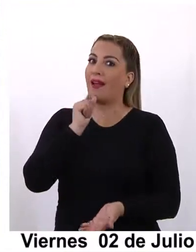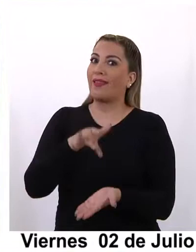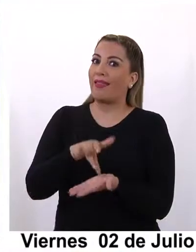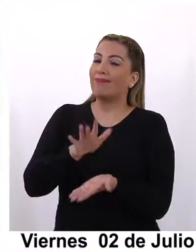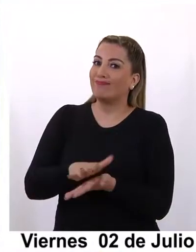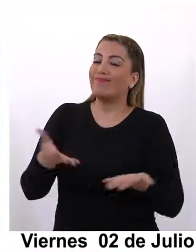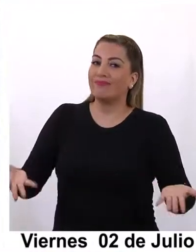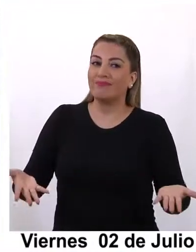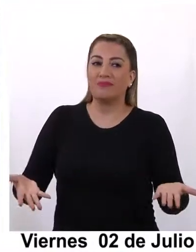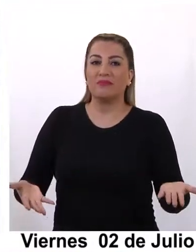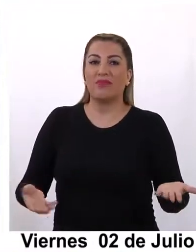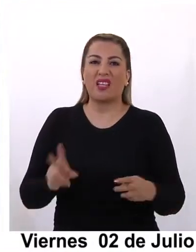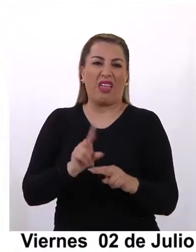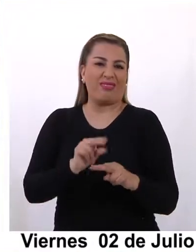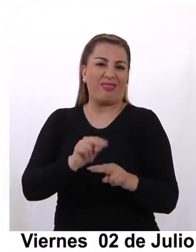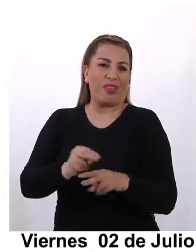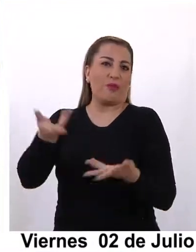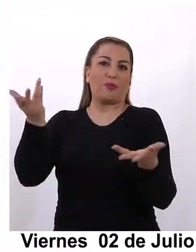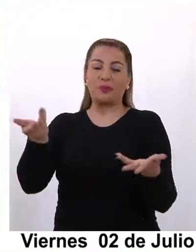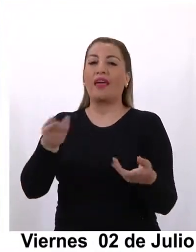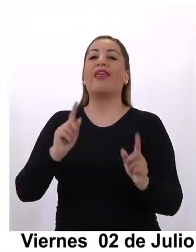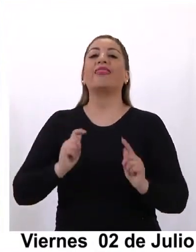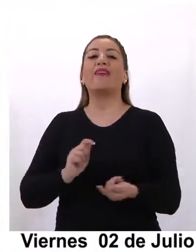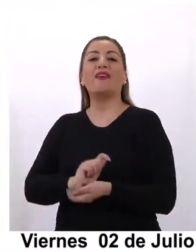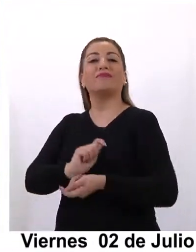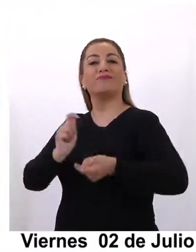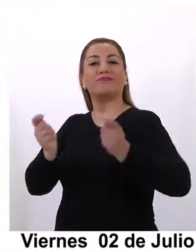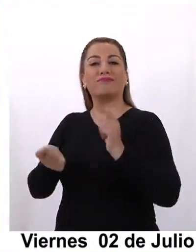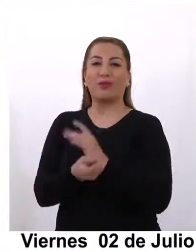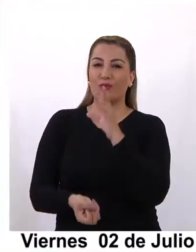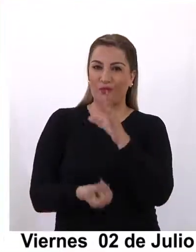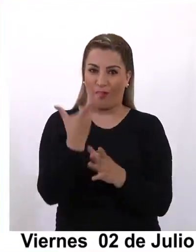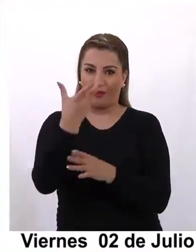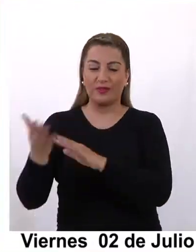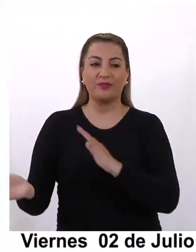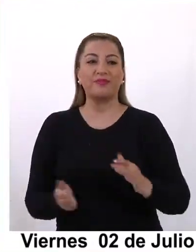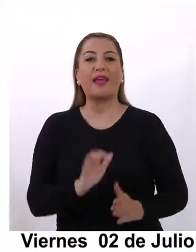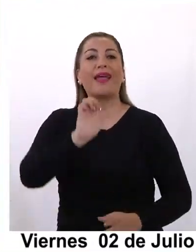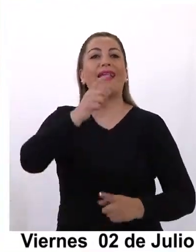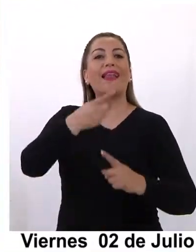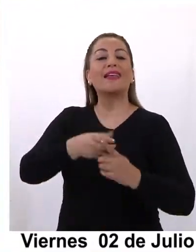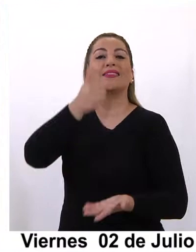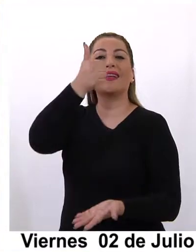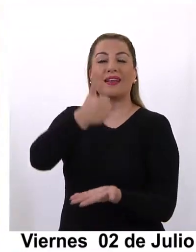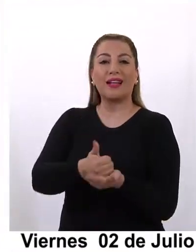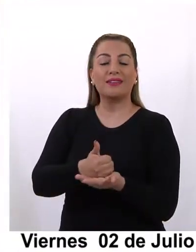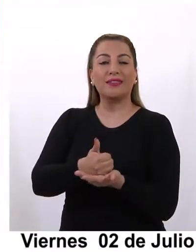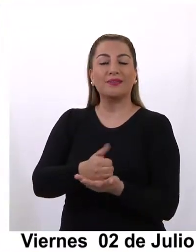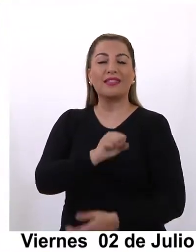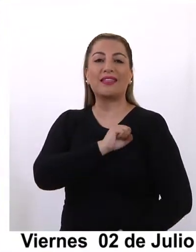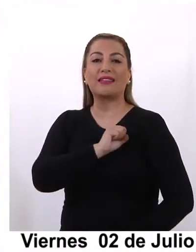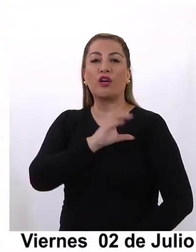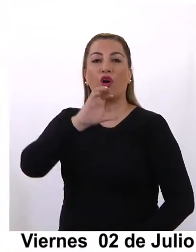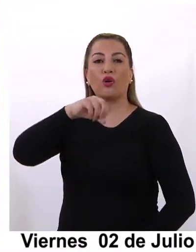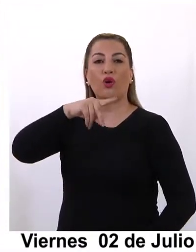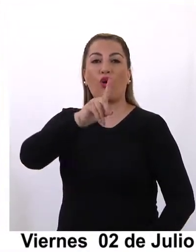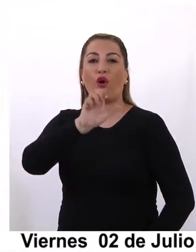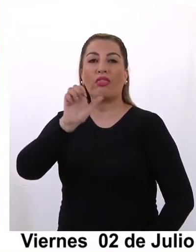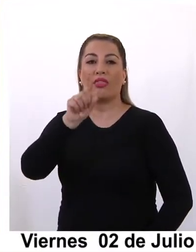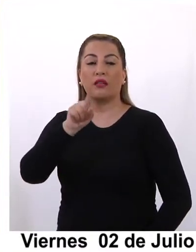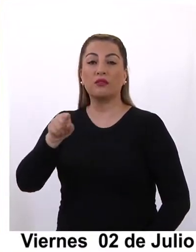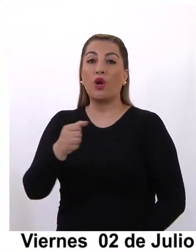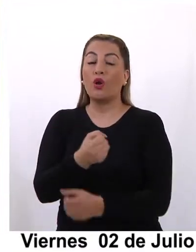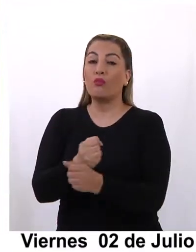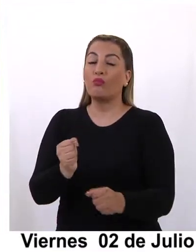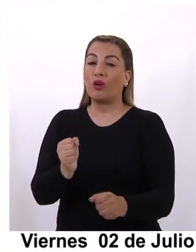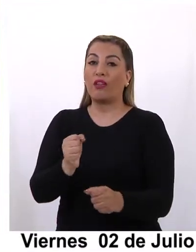regulador anticuado que hay que adecuar a los tiempos modernos. El ex alcalde de Las Condes no fue a la reelección en